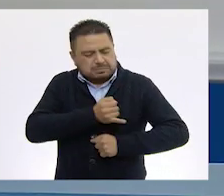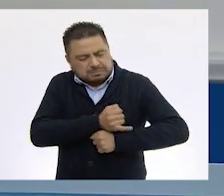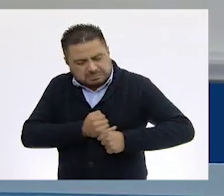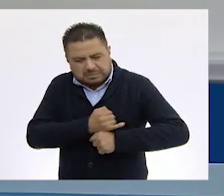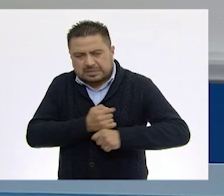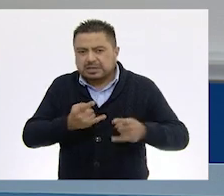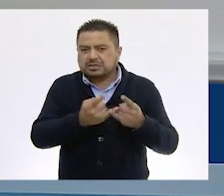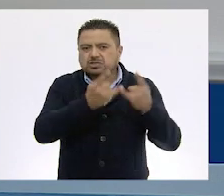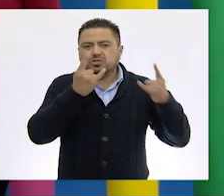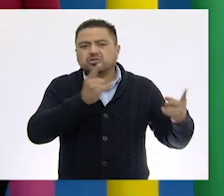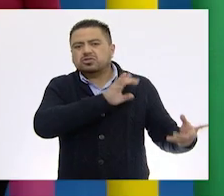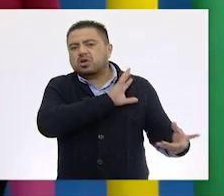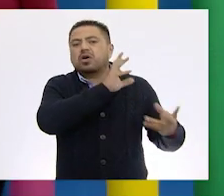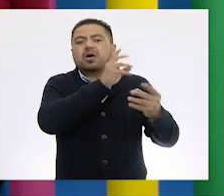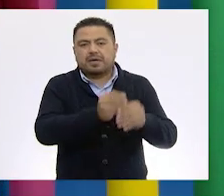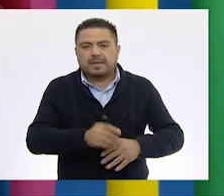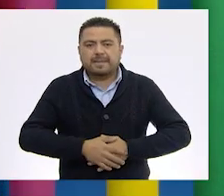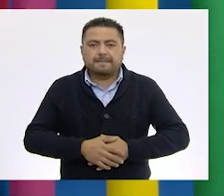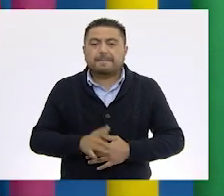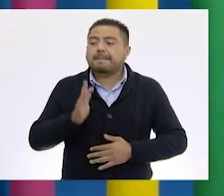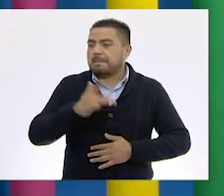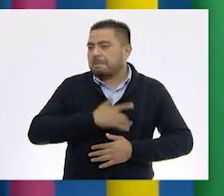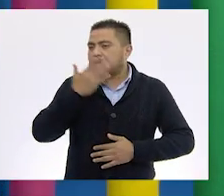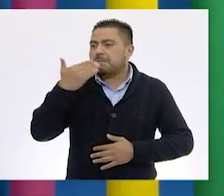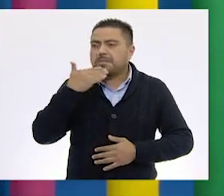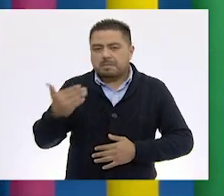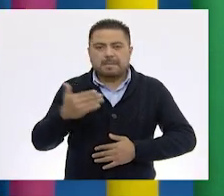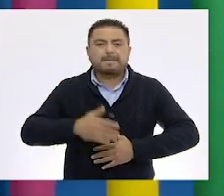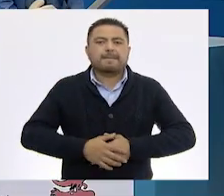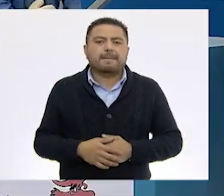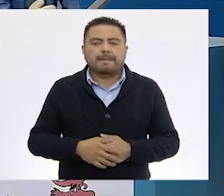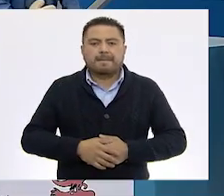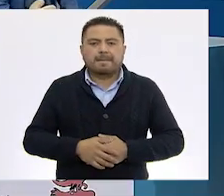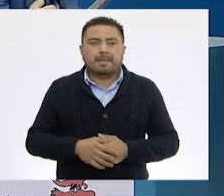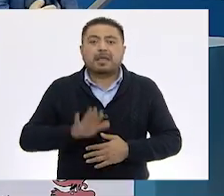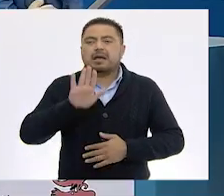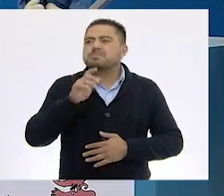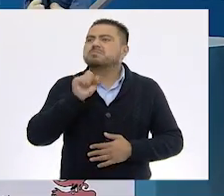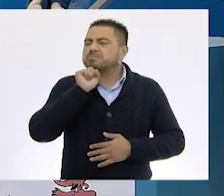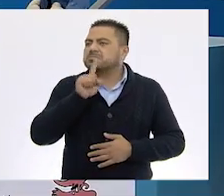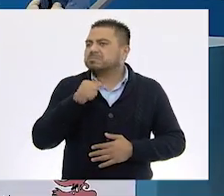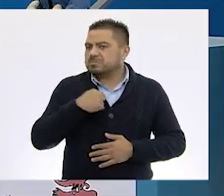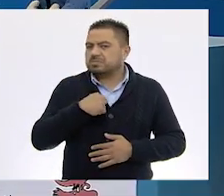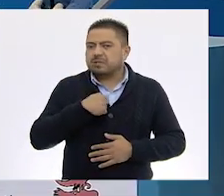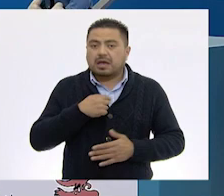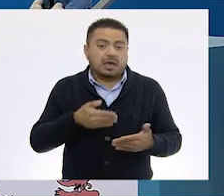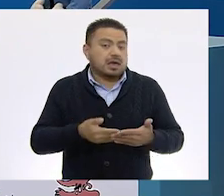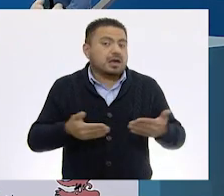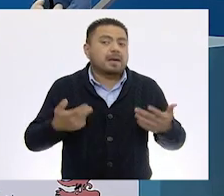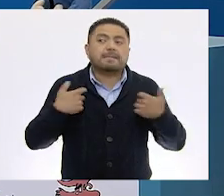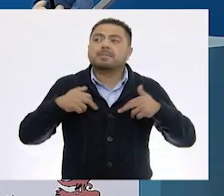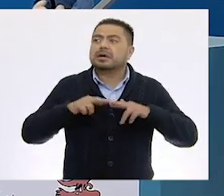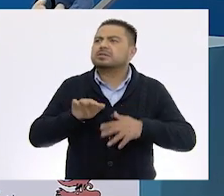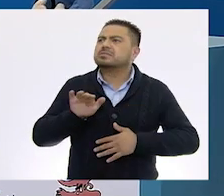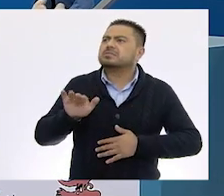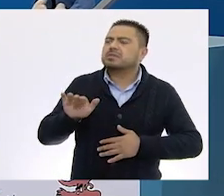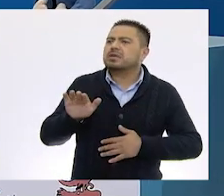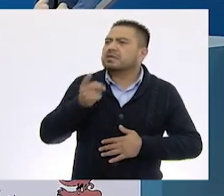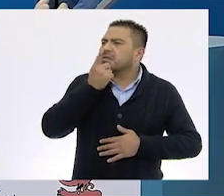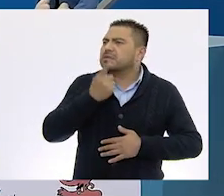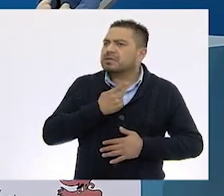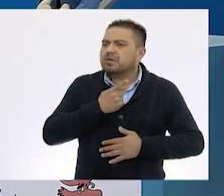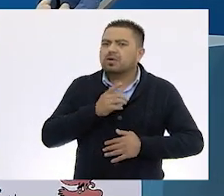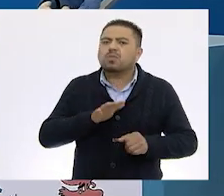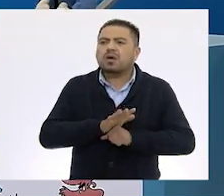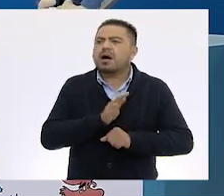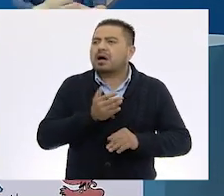investigación histórica. Me parece perfecto. A mí también. Entonces, maestra Noemí, díganos,